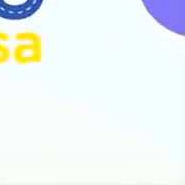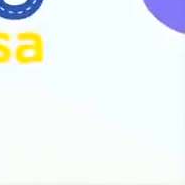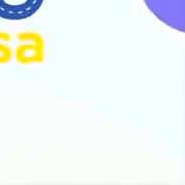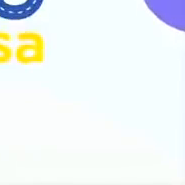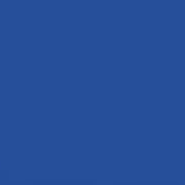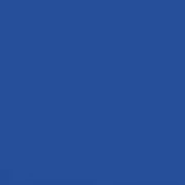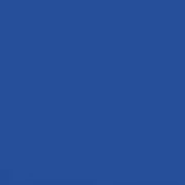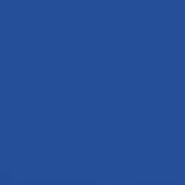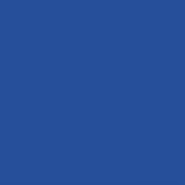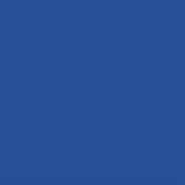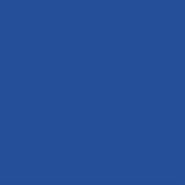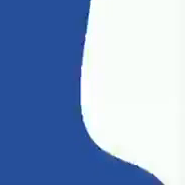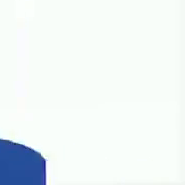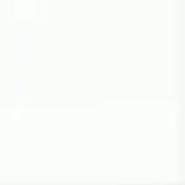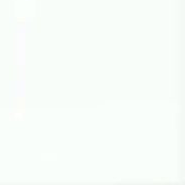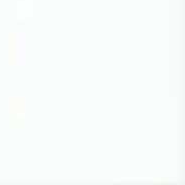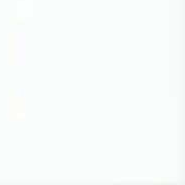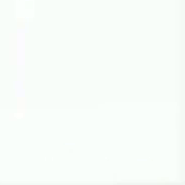Aprendo en Casa.